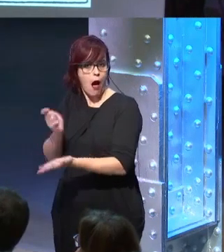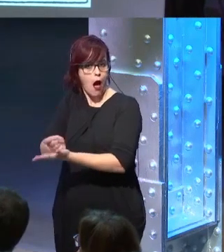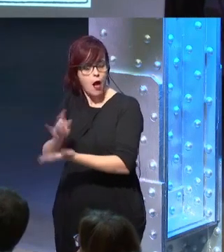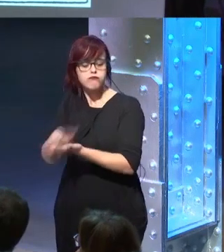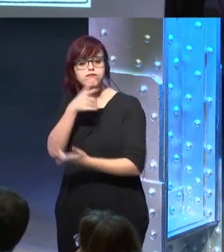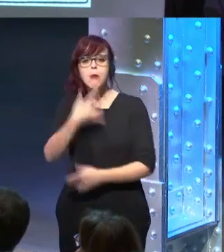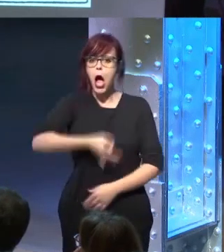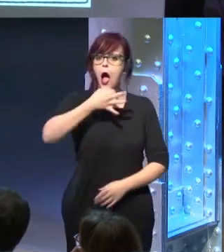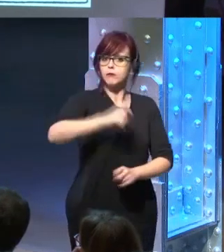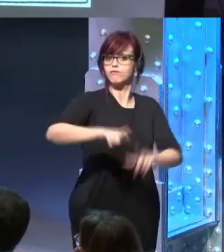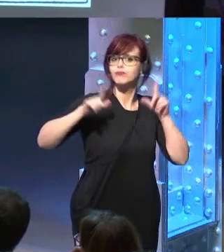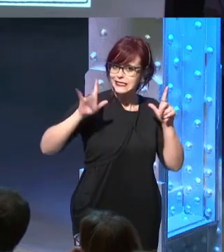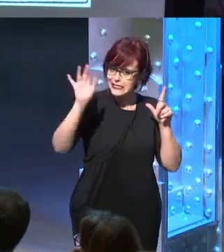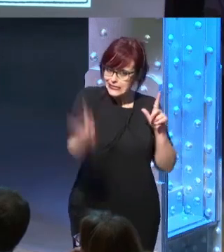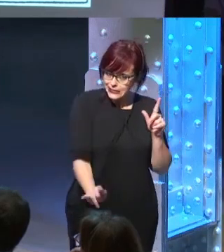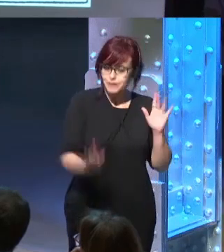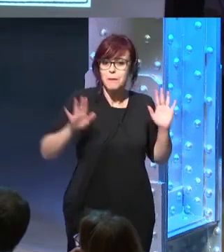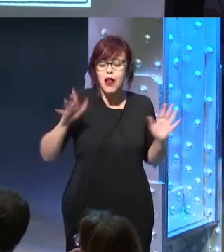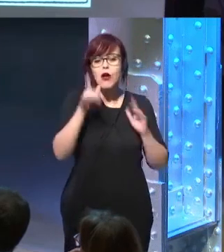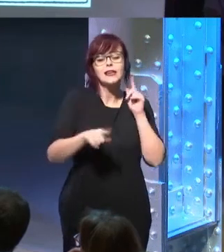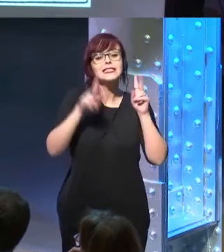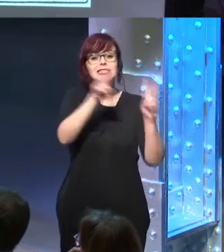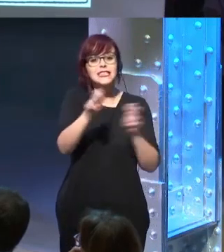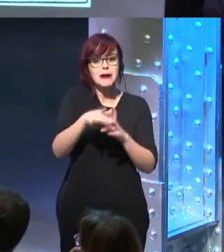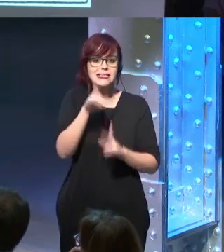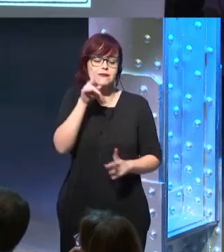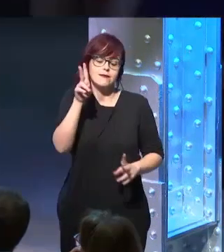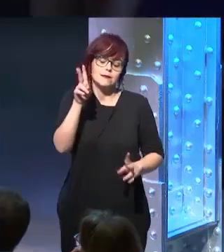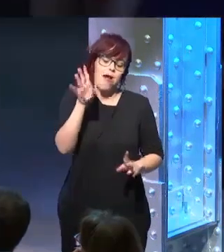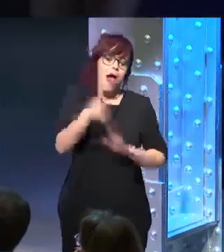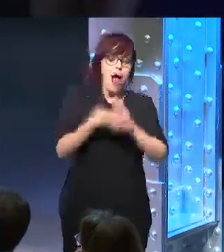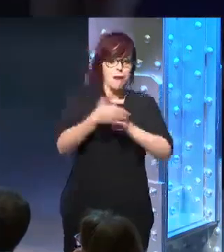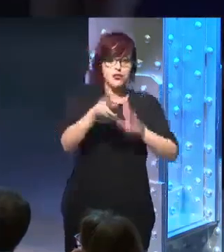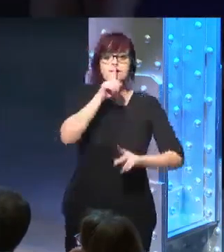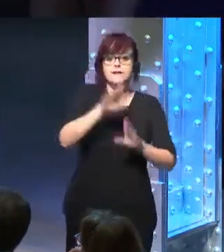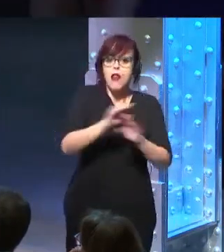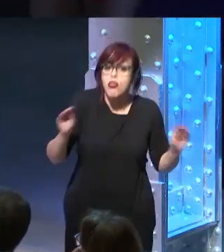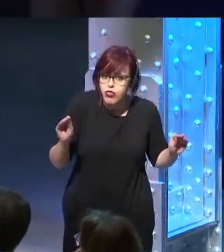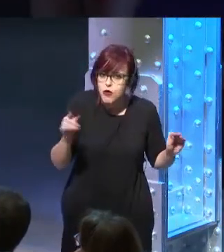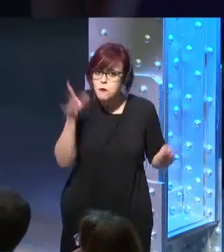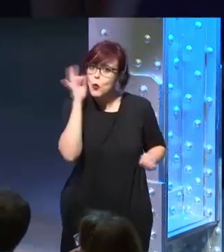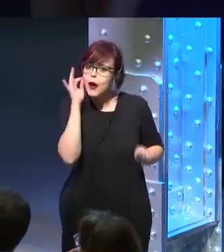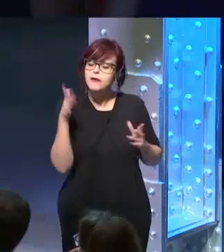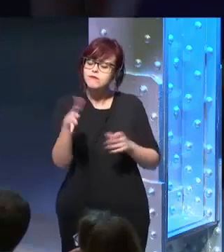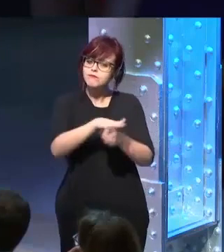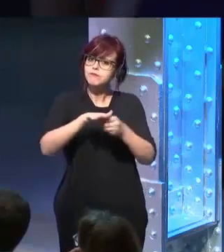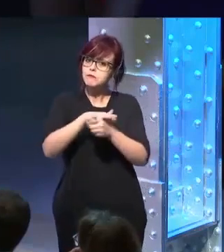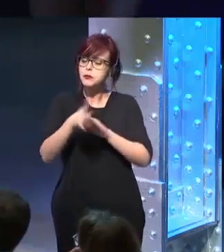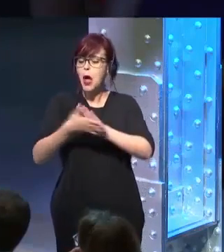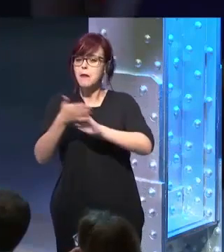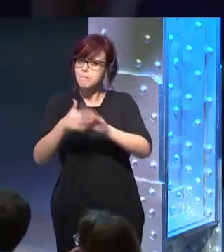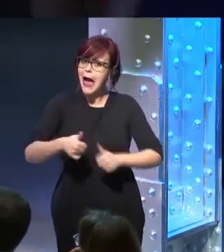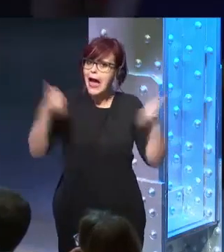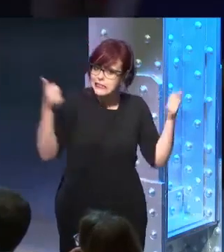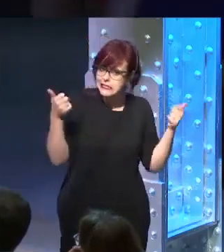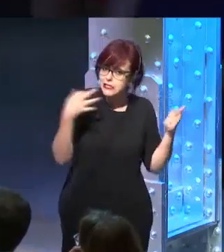Pero hay más sobre este silencio de las mujeres. Este hecho de estar